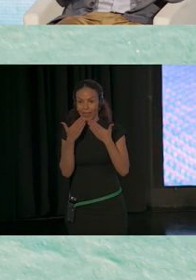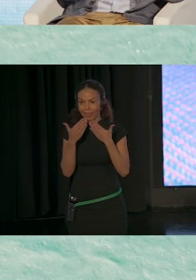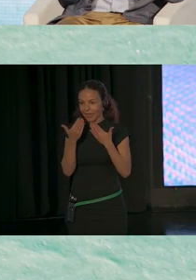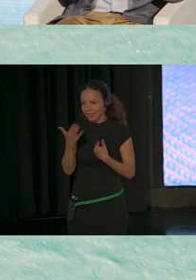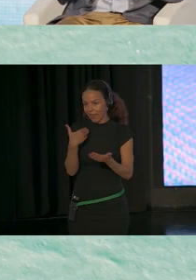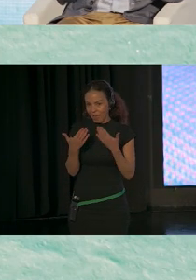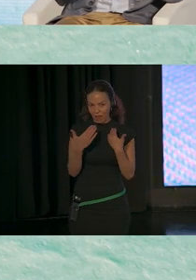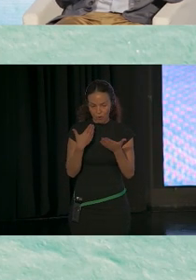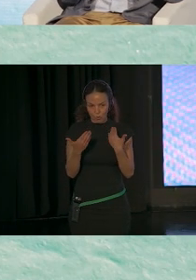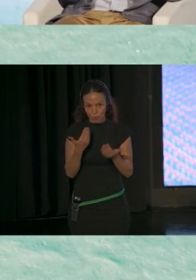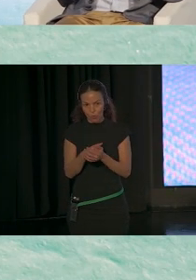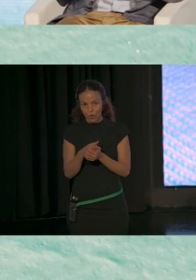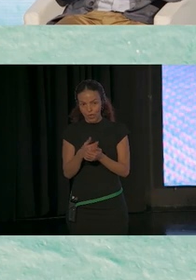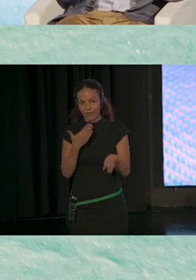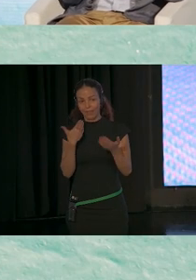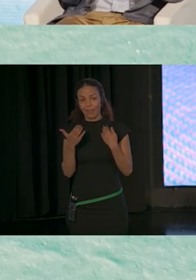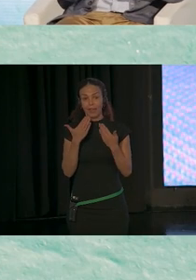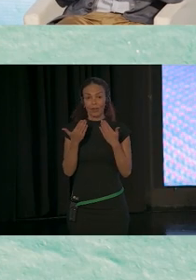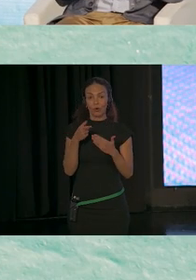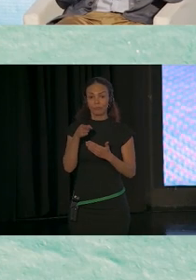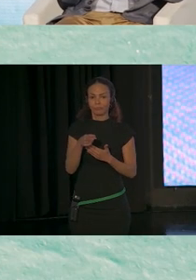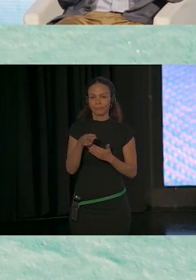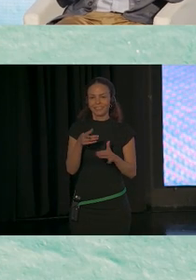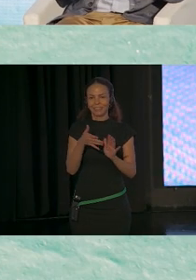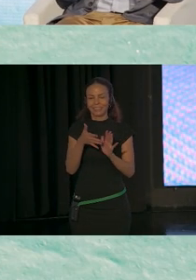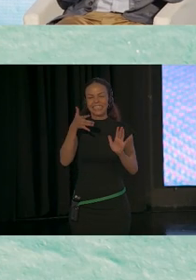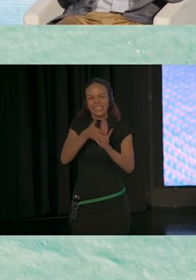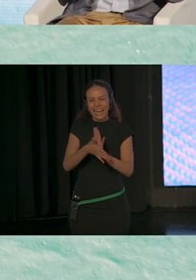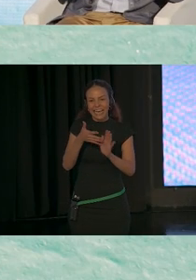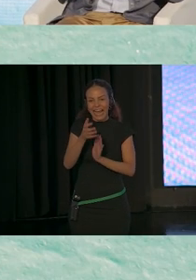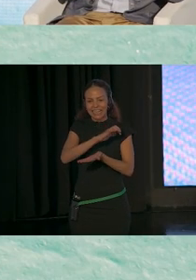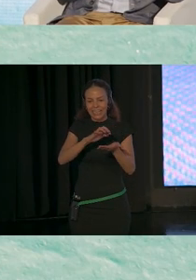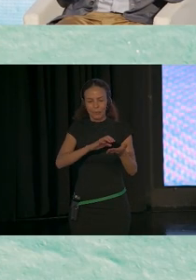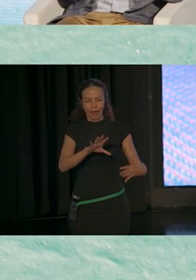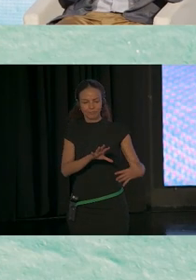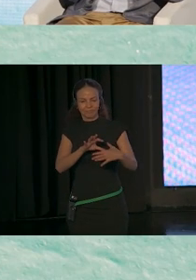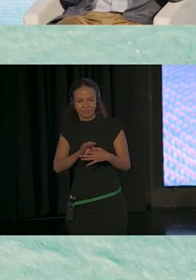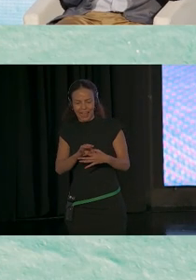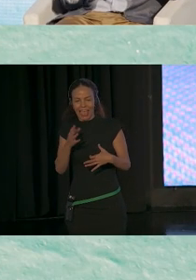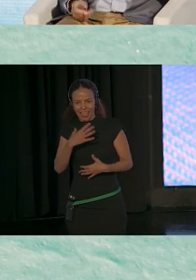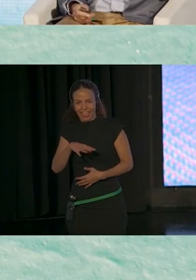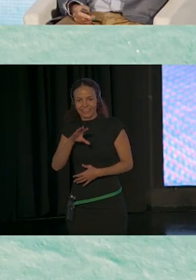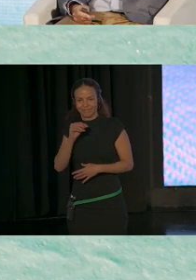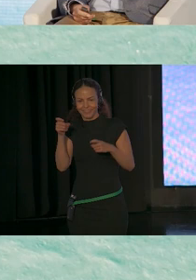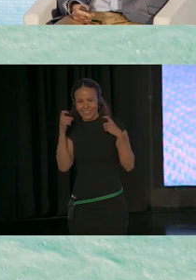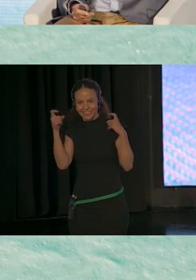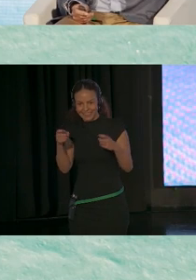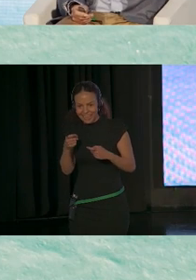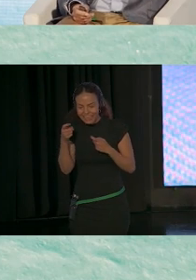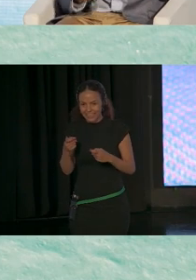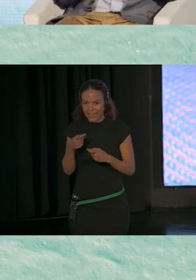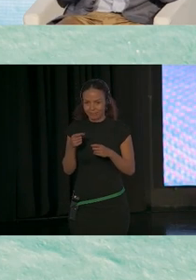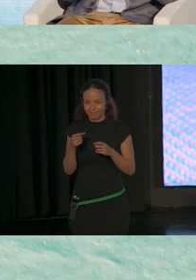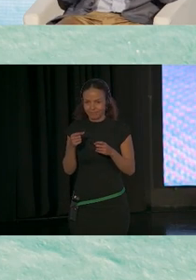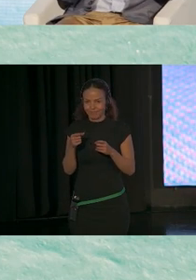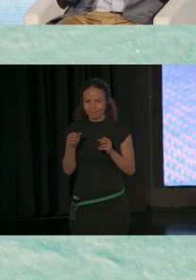ese diálogo es lo que hay detrás de una narrativa que da sentido, intenta comprender e intenta